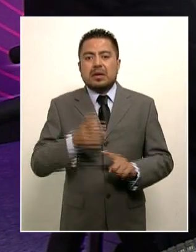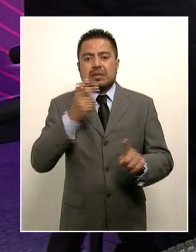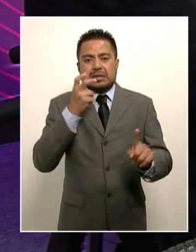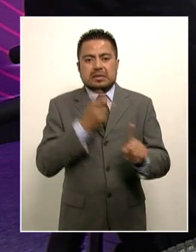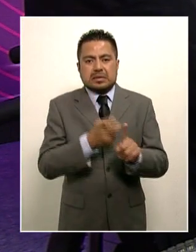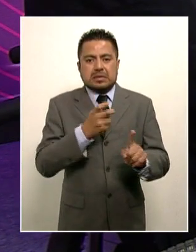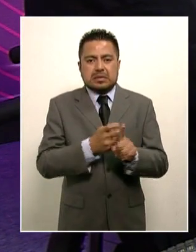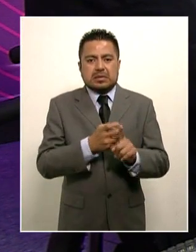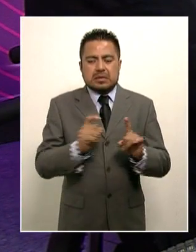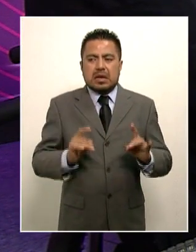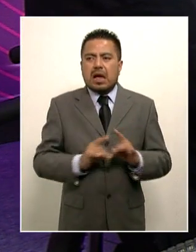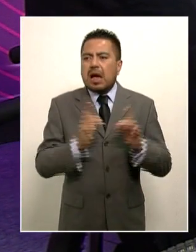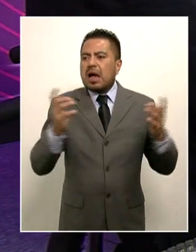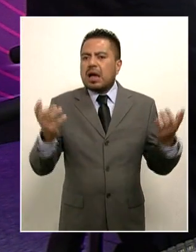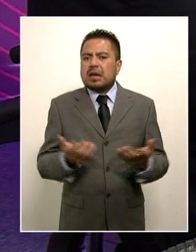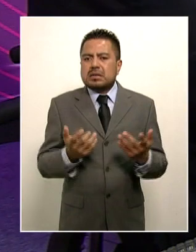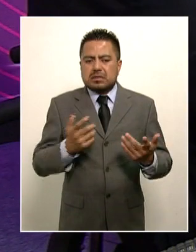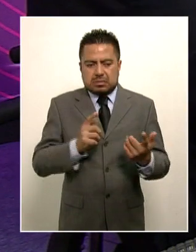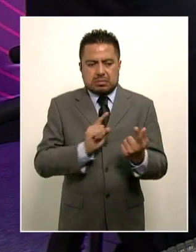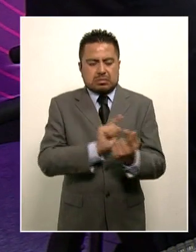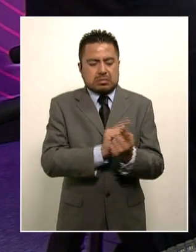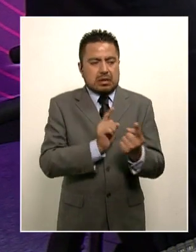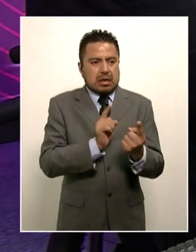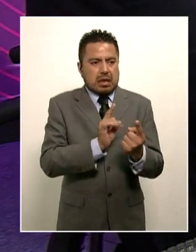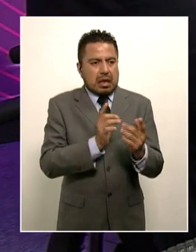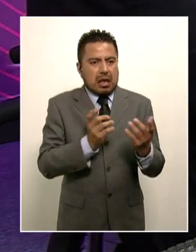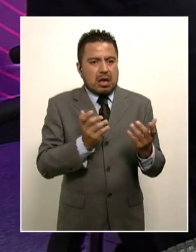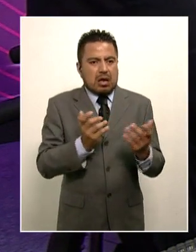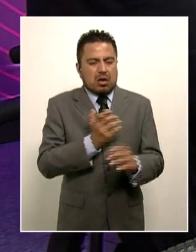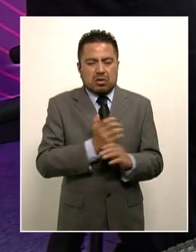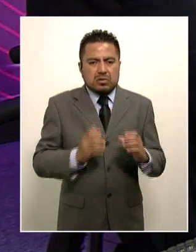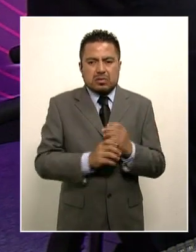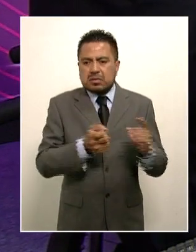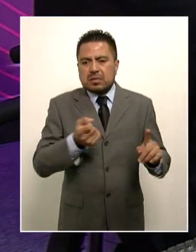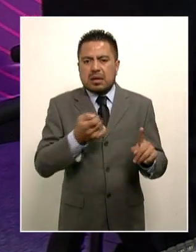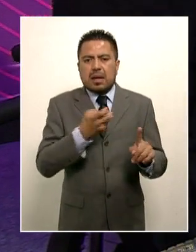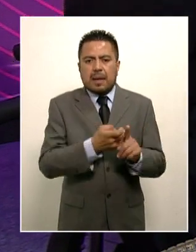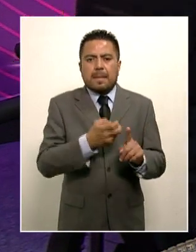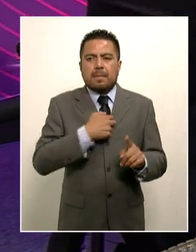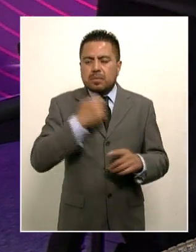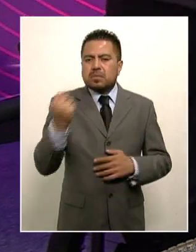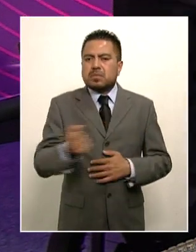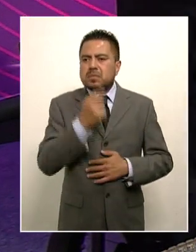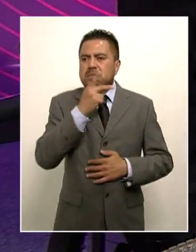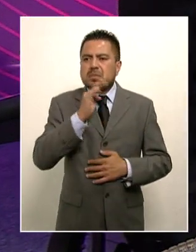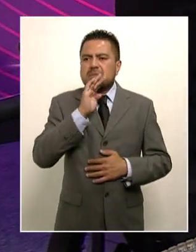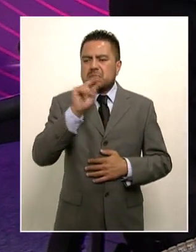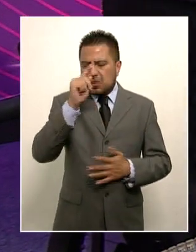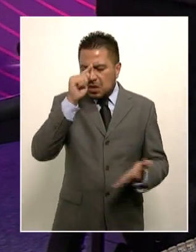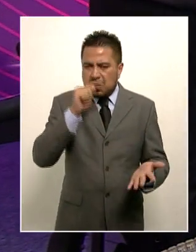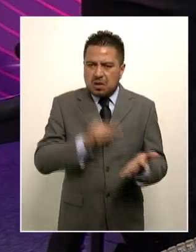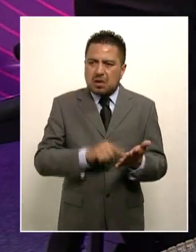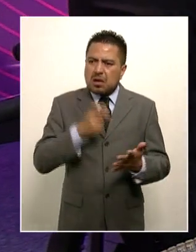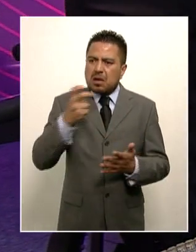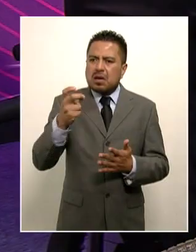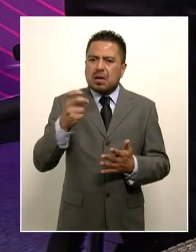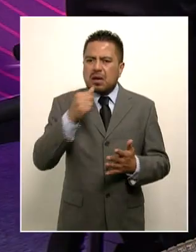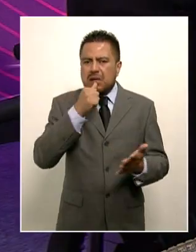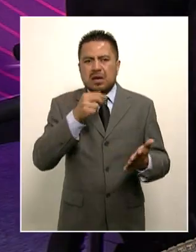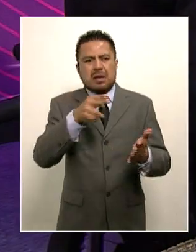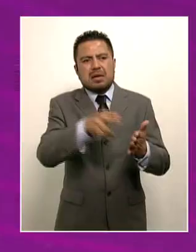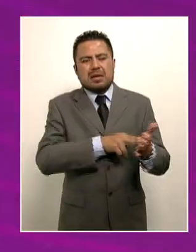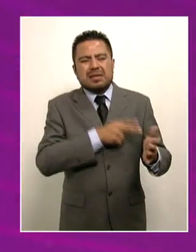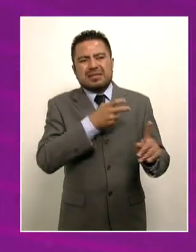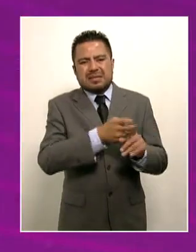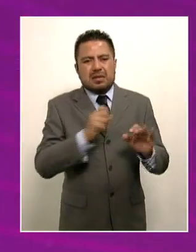es, ¿qué es lo que uno hace frente a una situación así, ¿no? Por suerte, pues mis padres no creyeron en etiquetas de ese